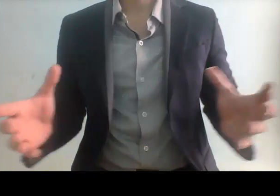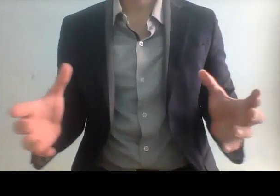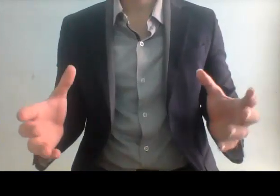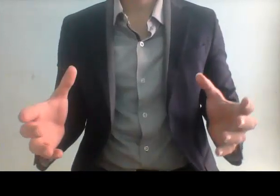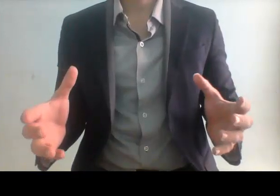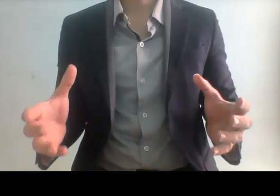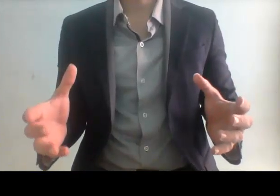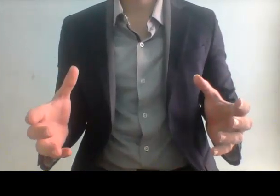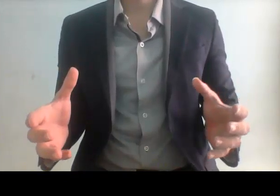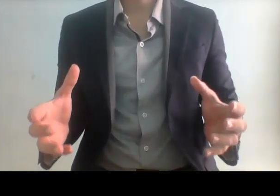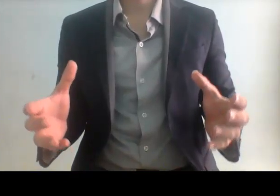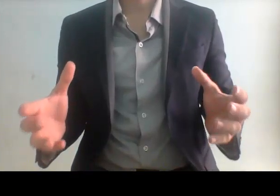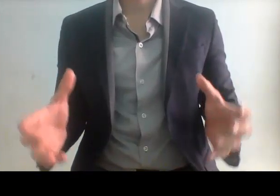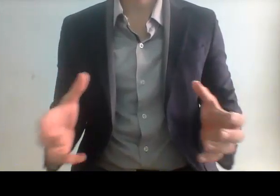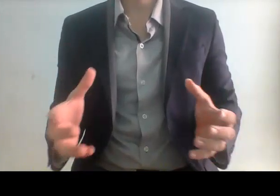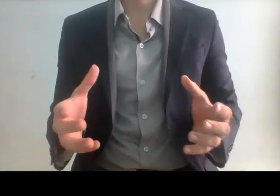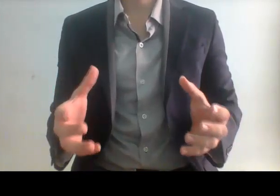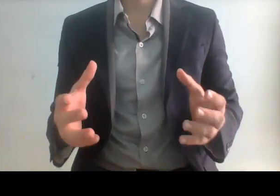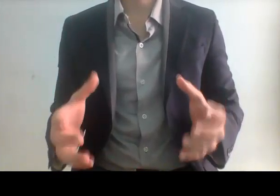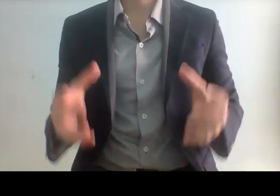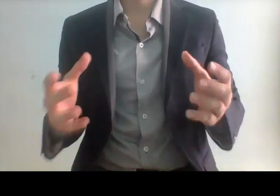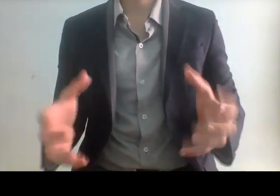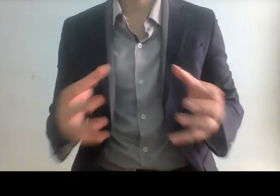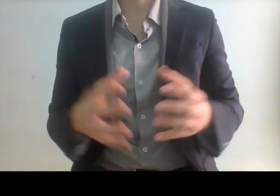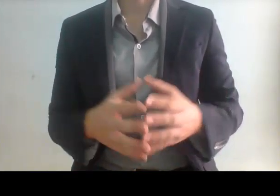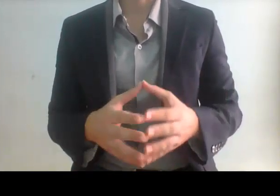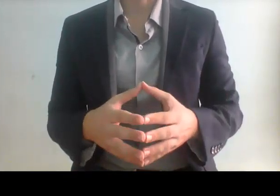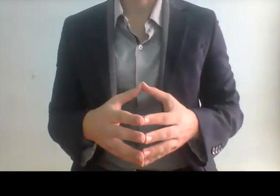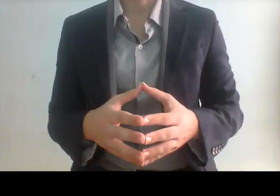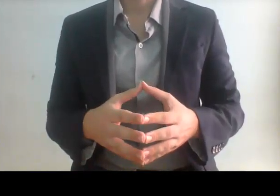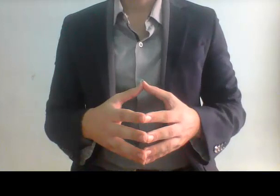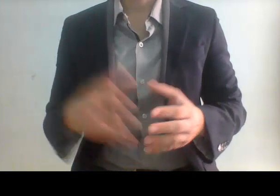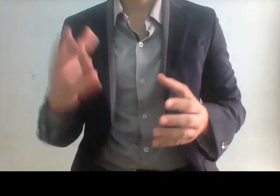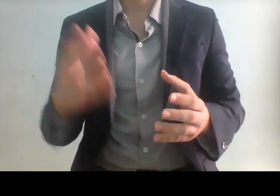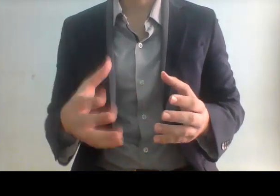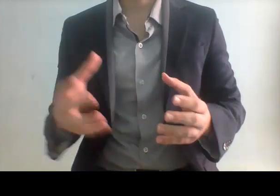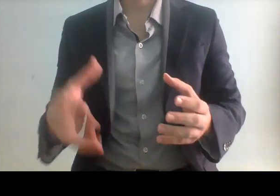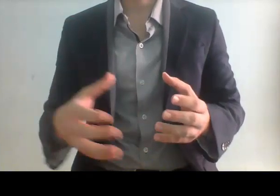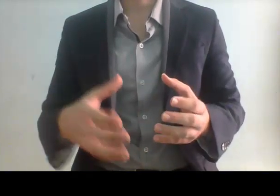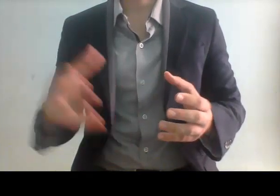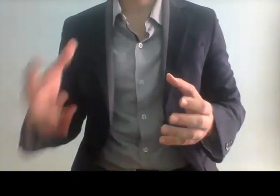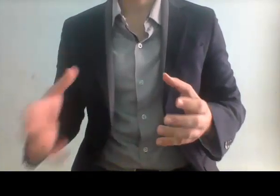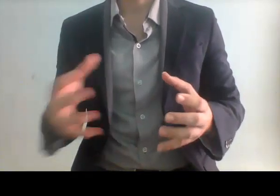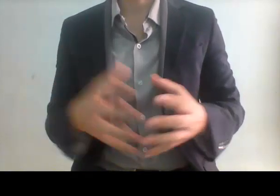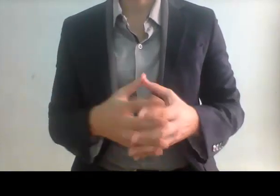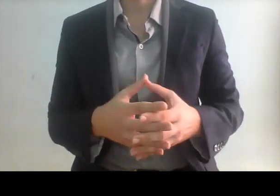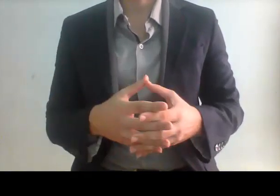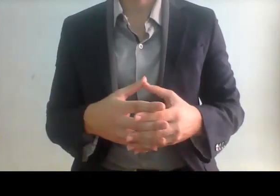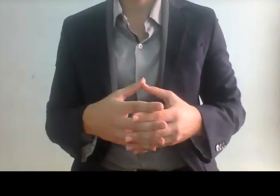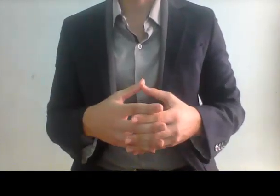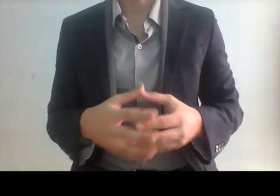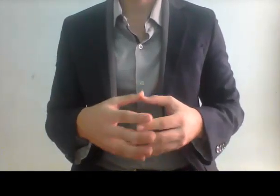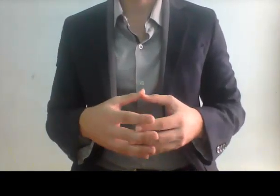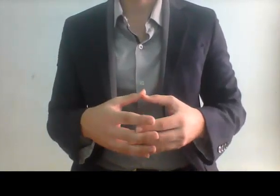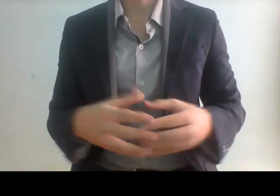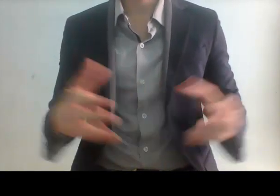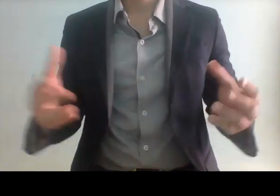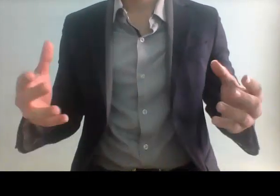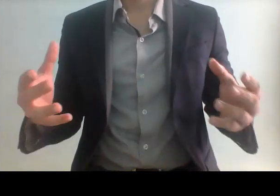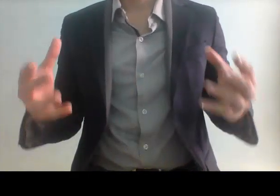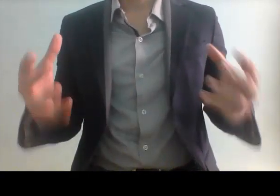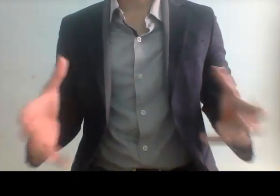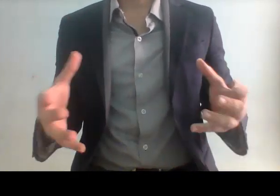iba a frenar la economía de golpe si se llegaba al 50% de personas hospitalizadas o si se llegaba al 50% de la ocupación hospitalaria en el